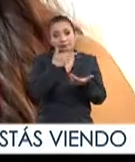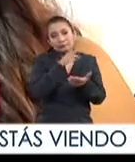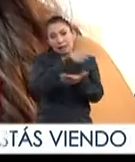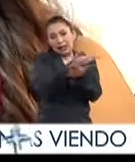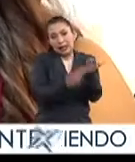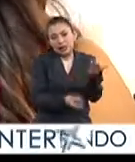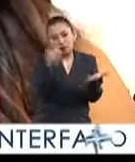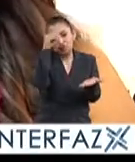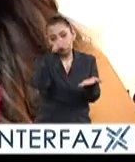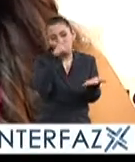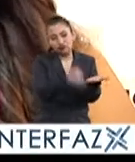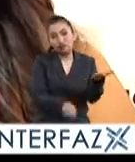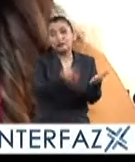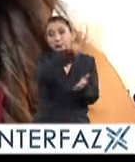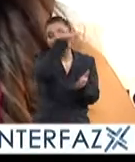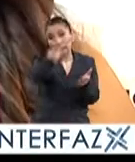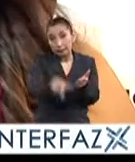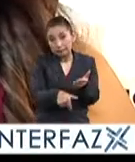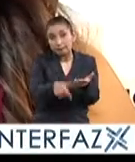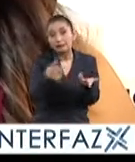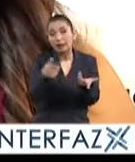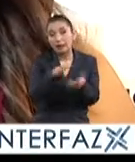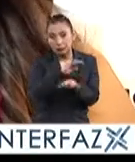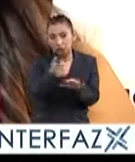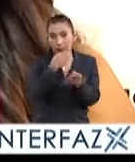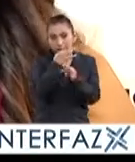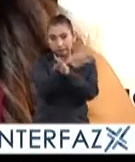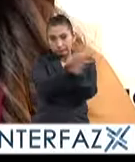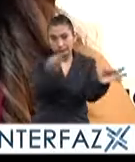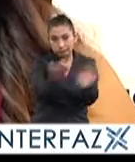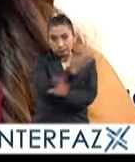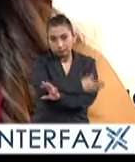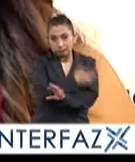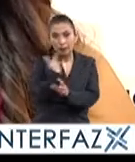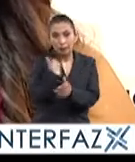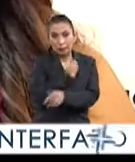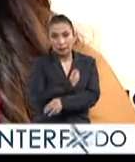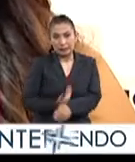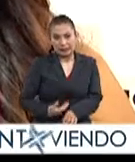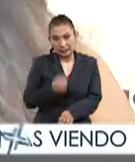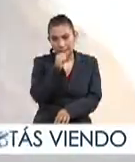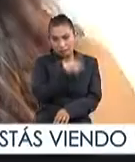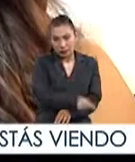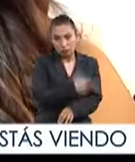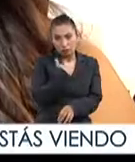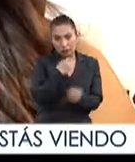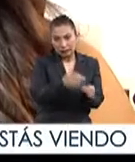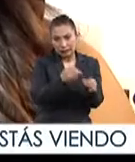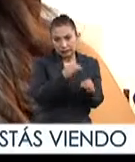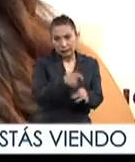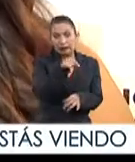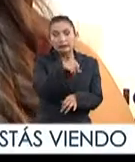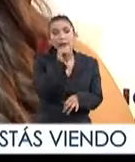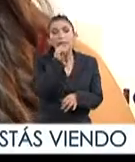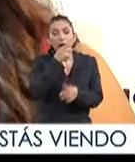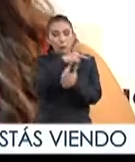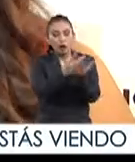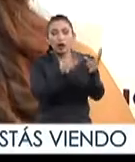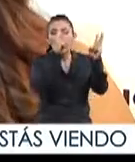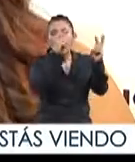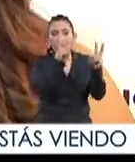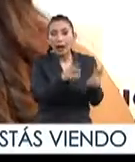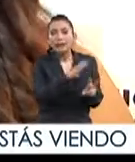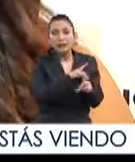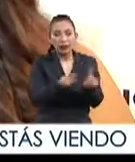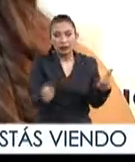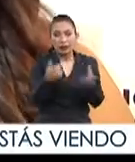registro. Y posteriormente, esto fue un anuncio que se hizo desde Presidencia de la República, en ese programa se toman